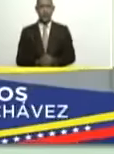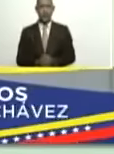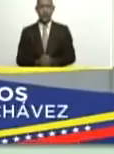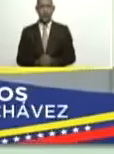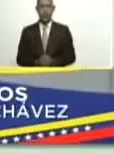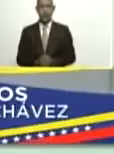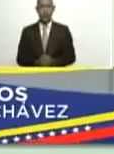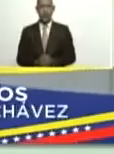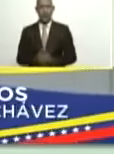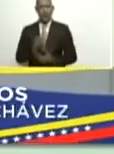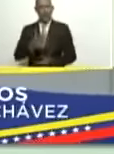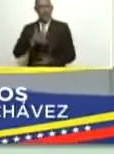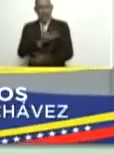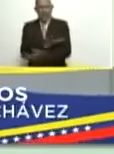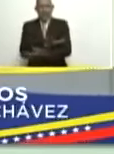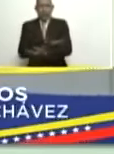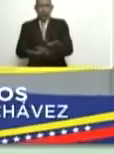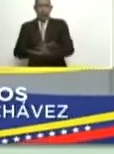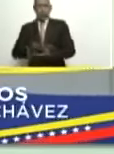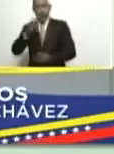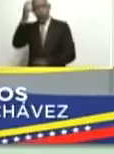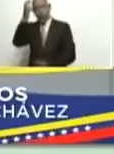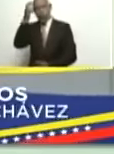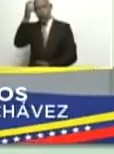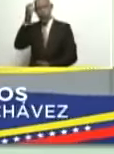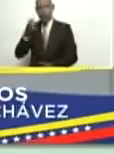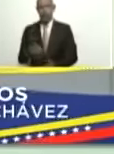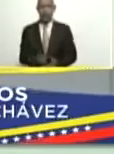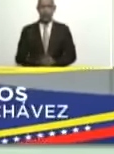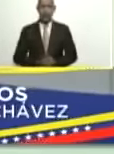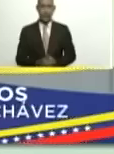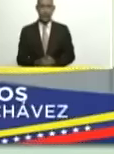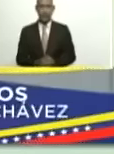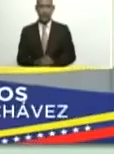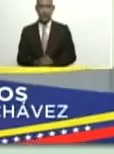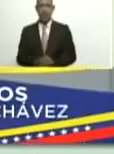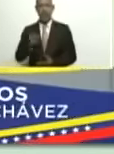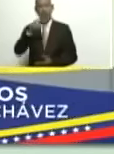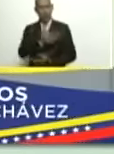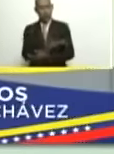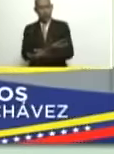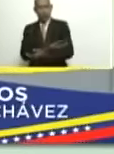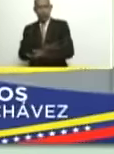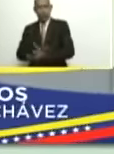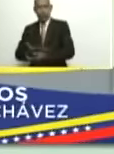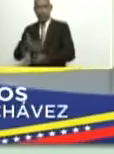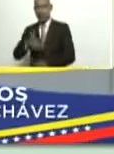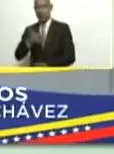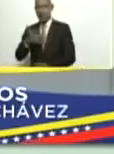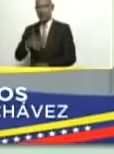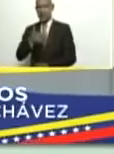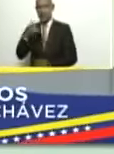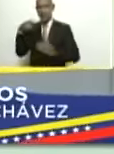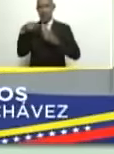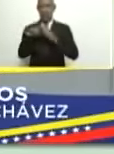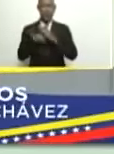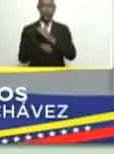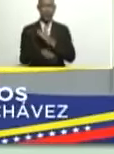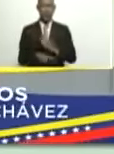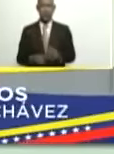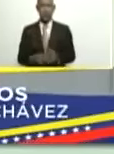a flor de piel está la conciencia, pero a flor de piel está el